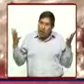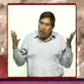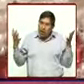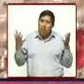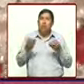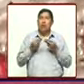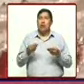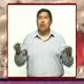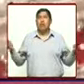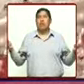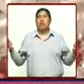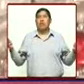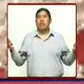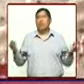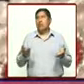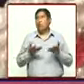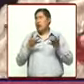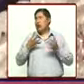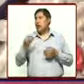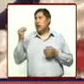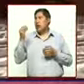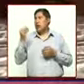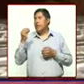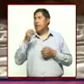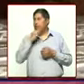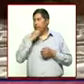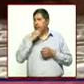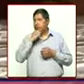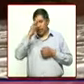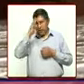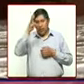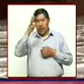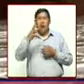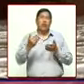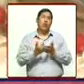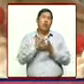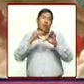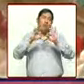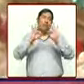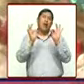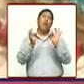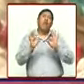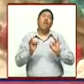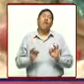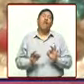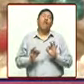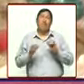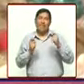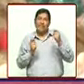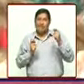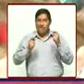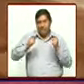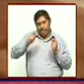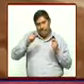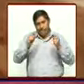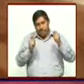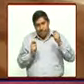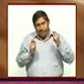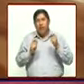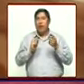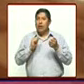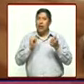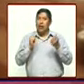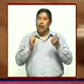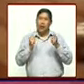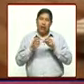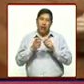esos materiales. Y van a crear nuevas formas estéticas, ¿no? Entonces ya no van a